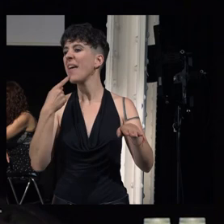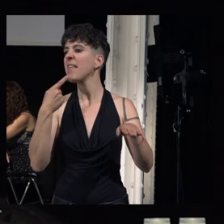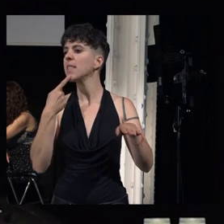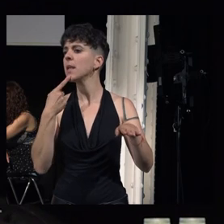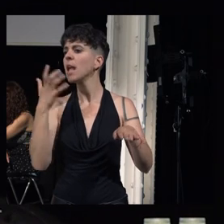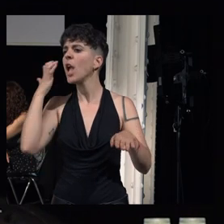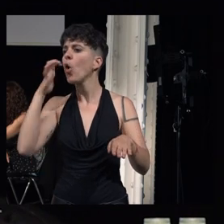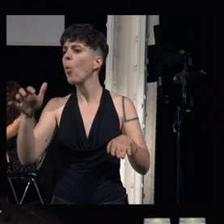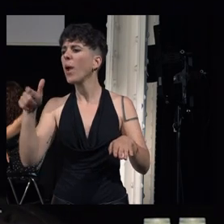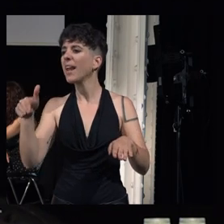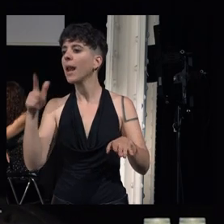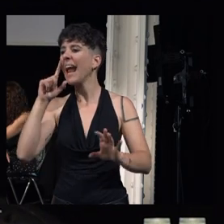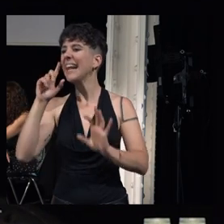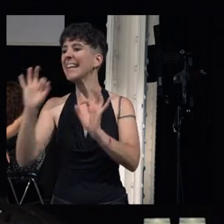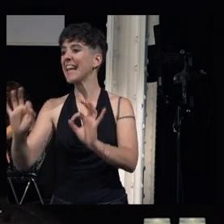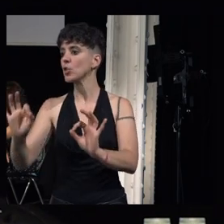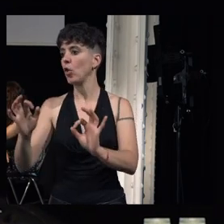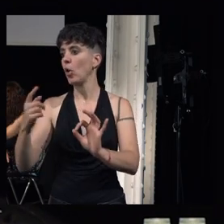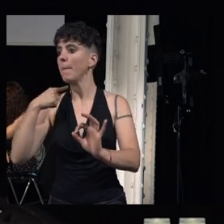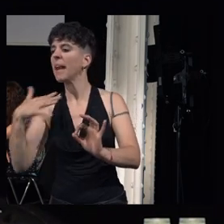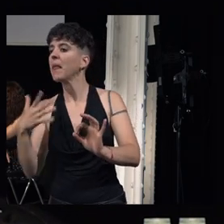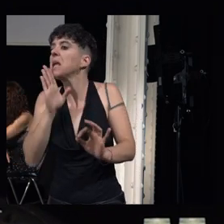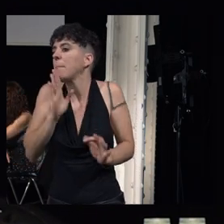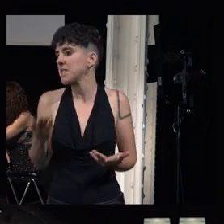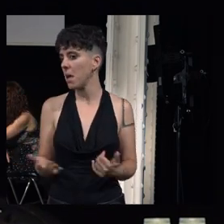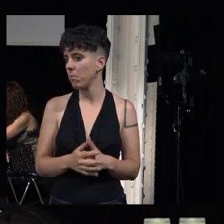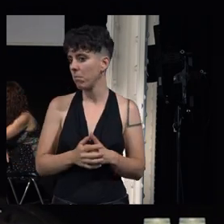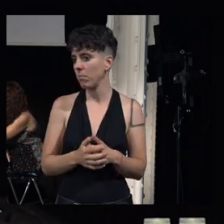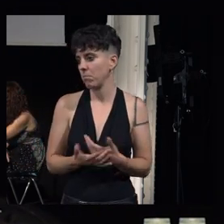pasa si arriesgamos el término queer? ¿No?